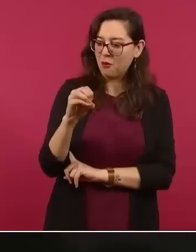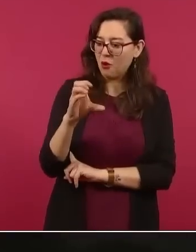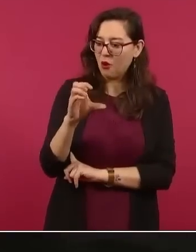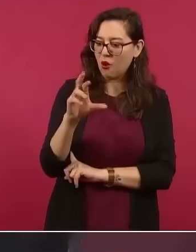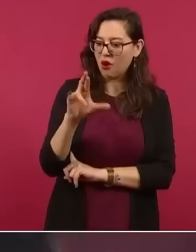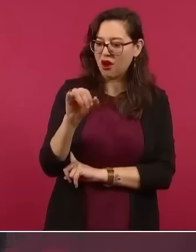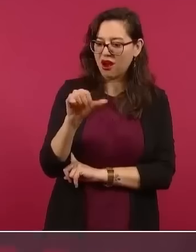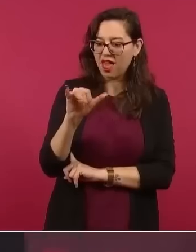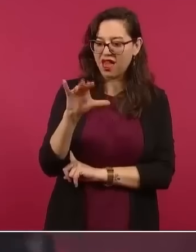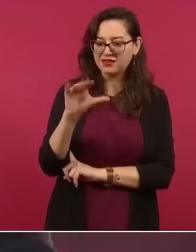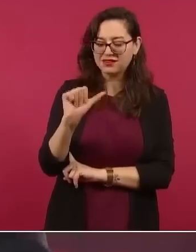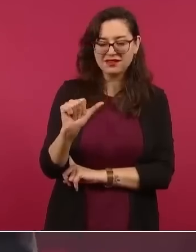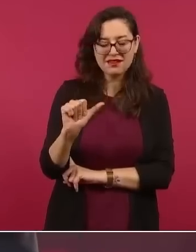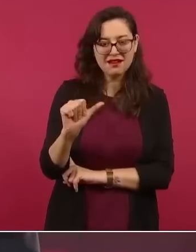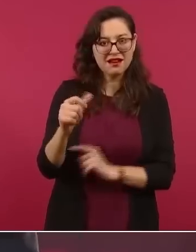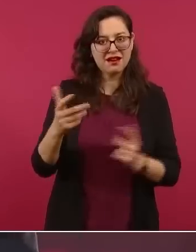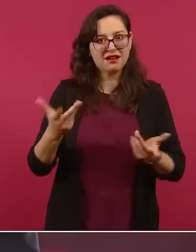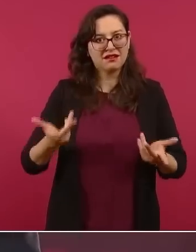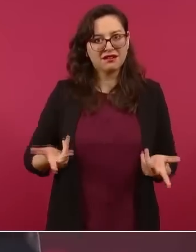En cambio,